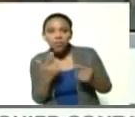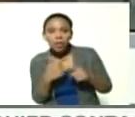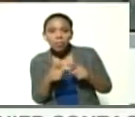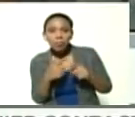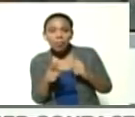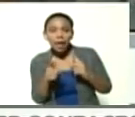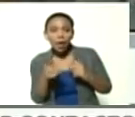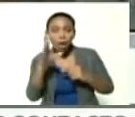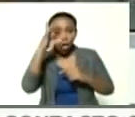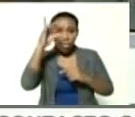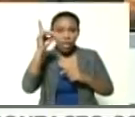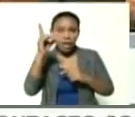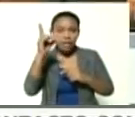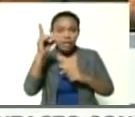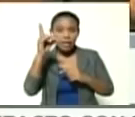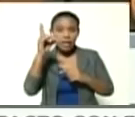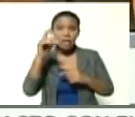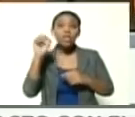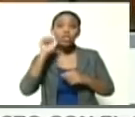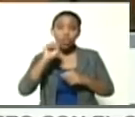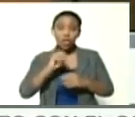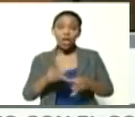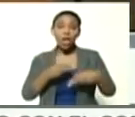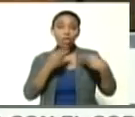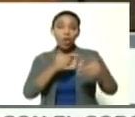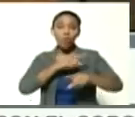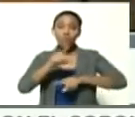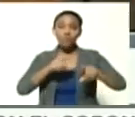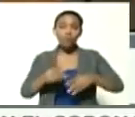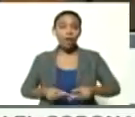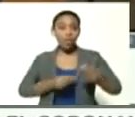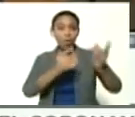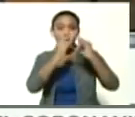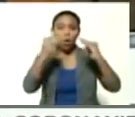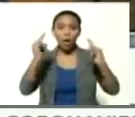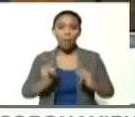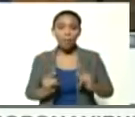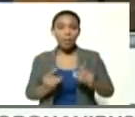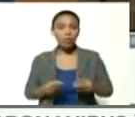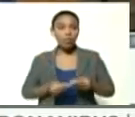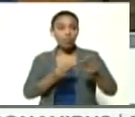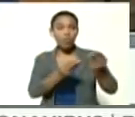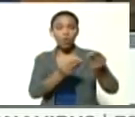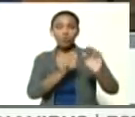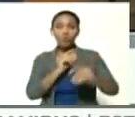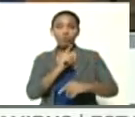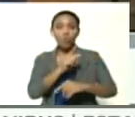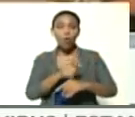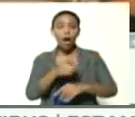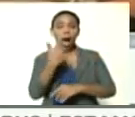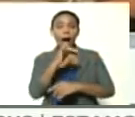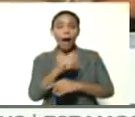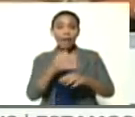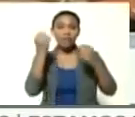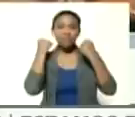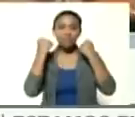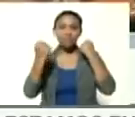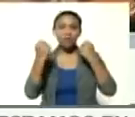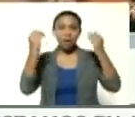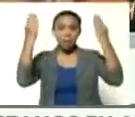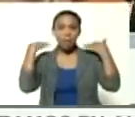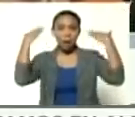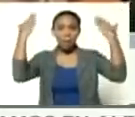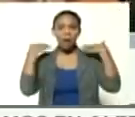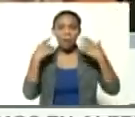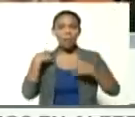Delcy Rodríguez, nuestra vicepresidenta, sí le dio las coordenadas de los campamentos donde se estaban entrenando para la operación